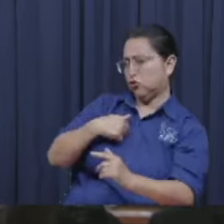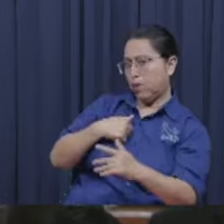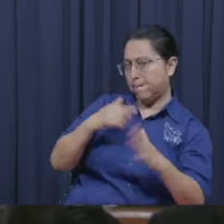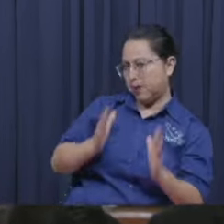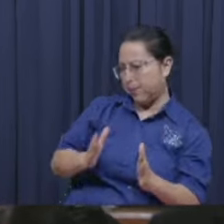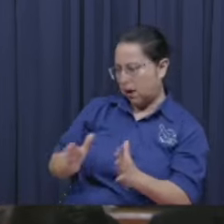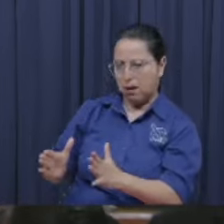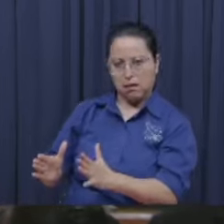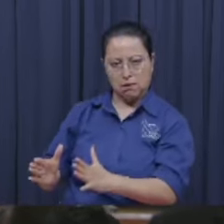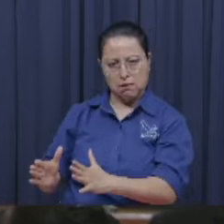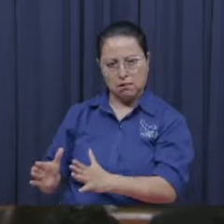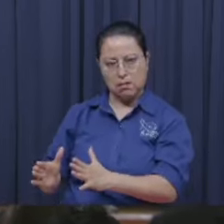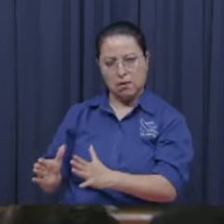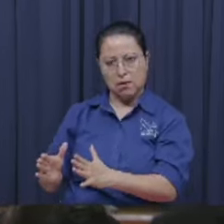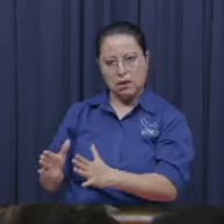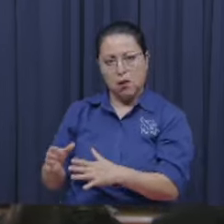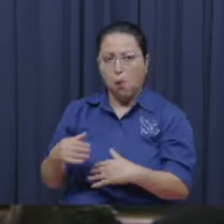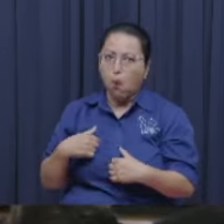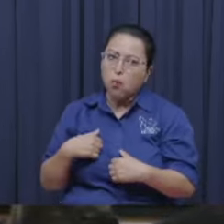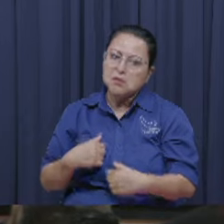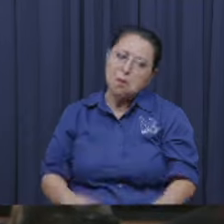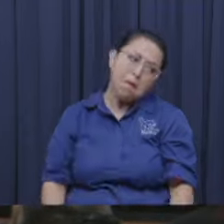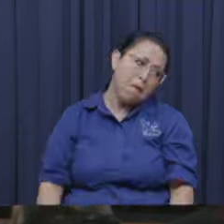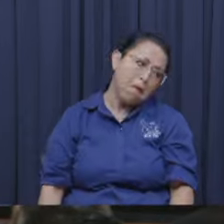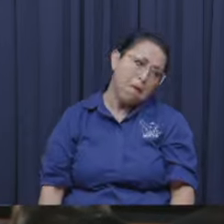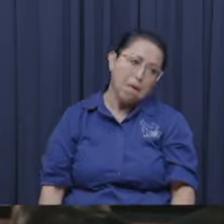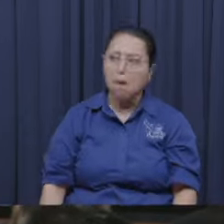tengo que hacer algo. O no hacer nada.